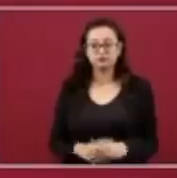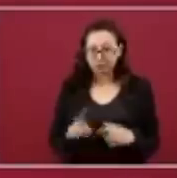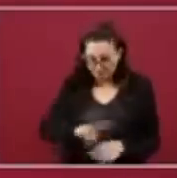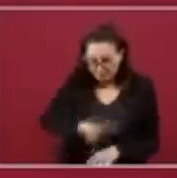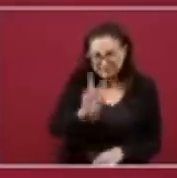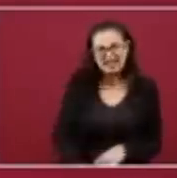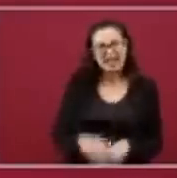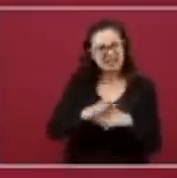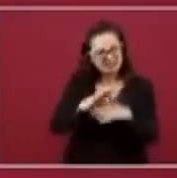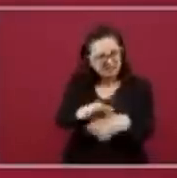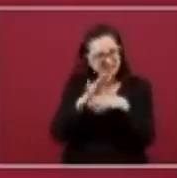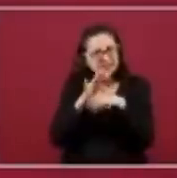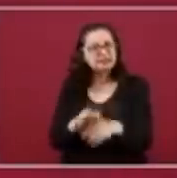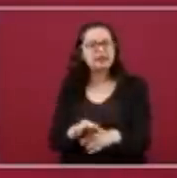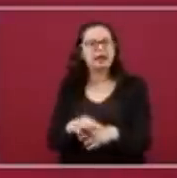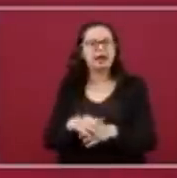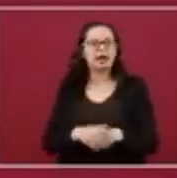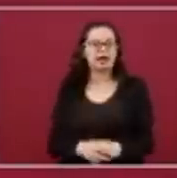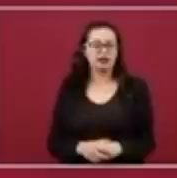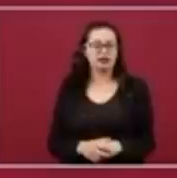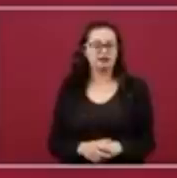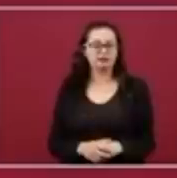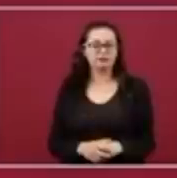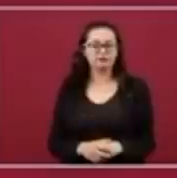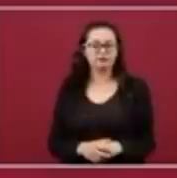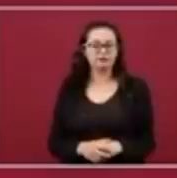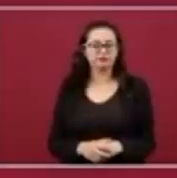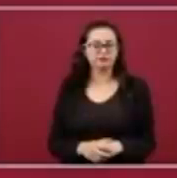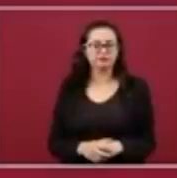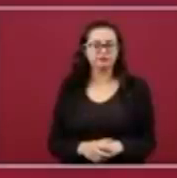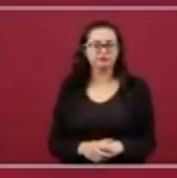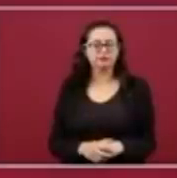real, no